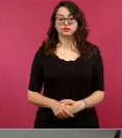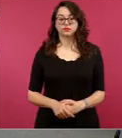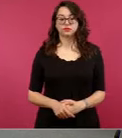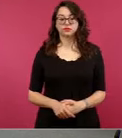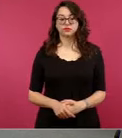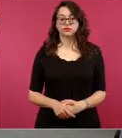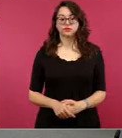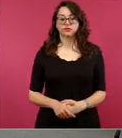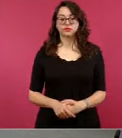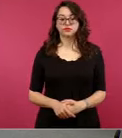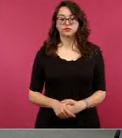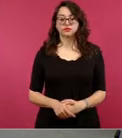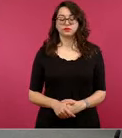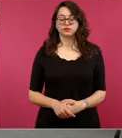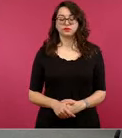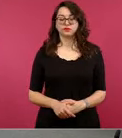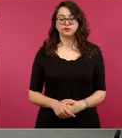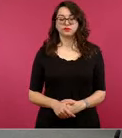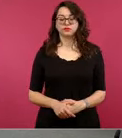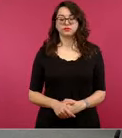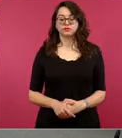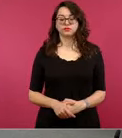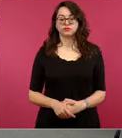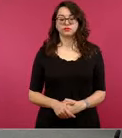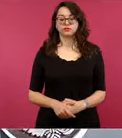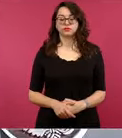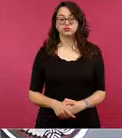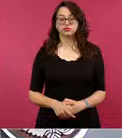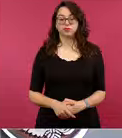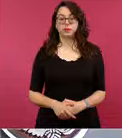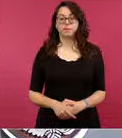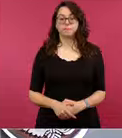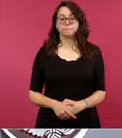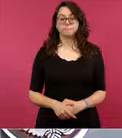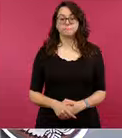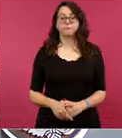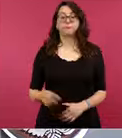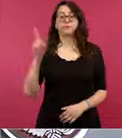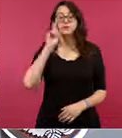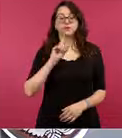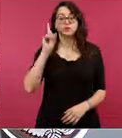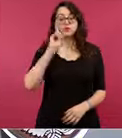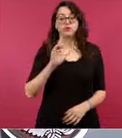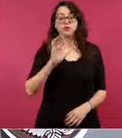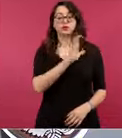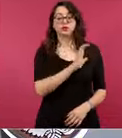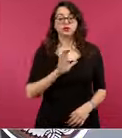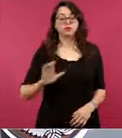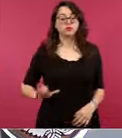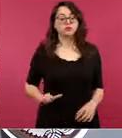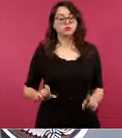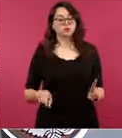La candidata había, no solamente la candidata, sino varios